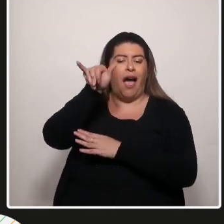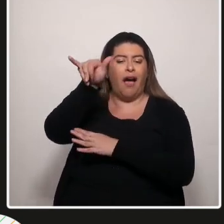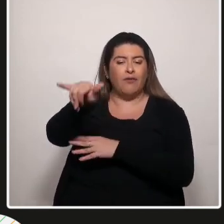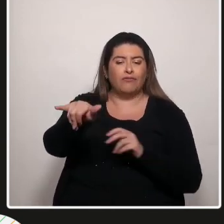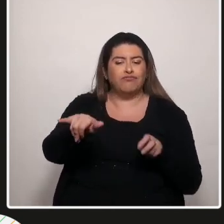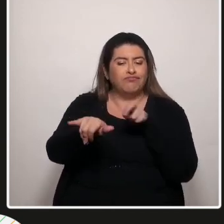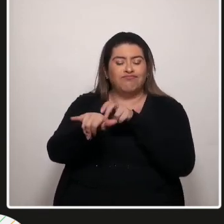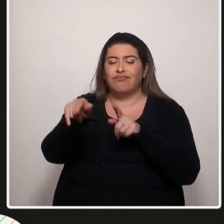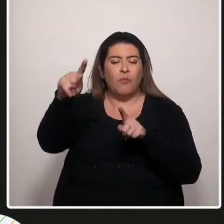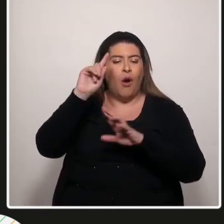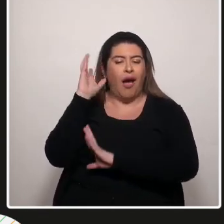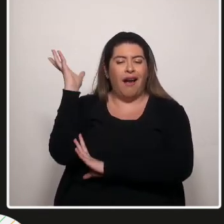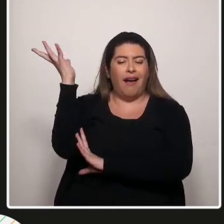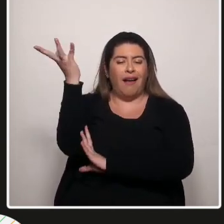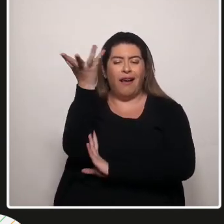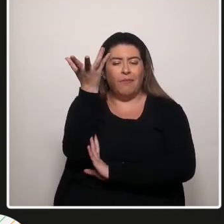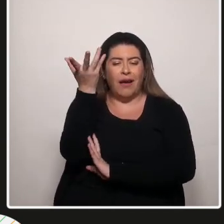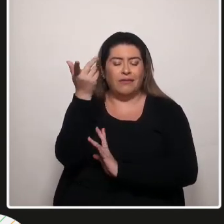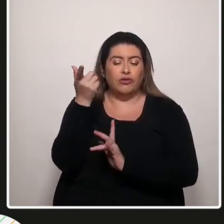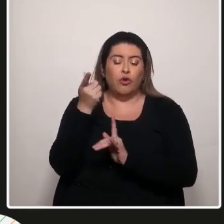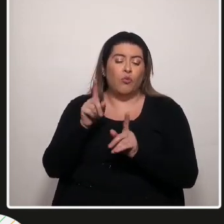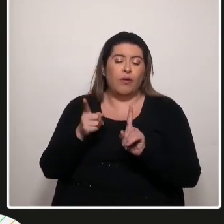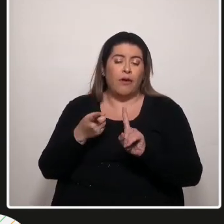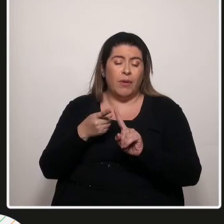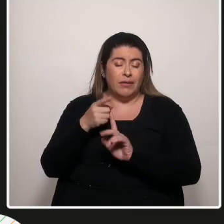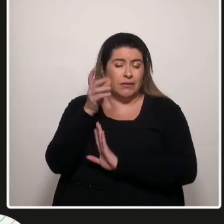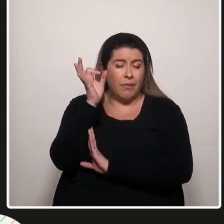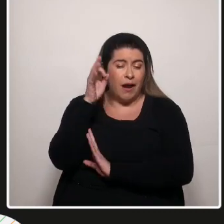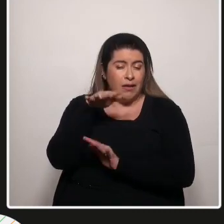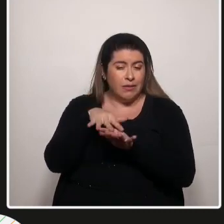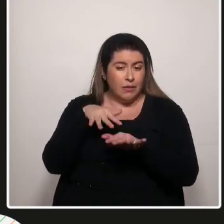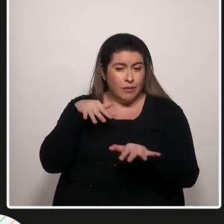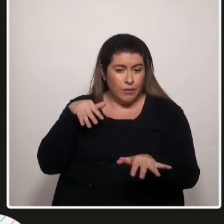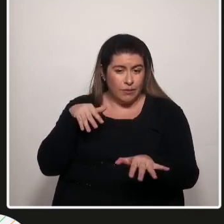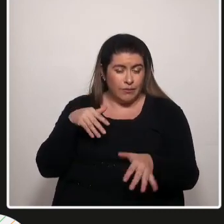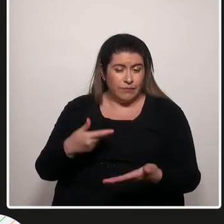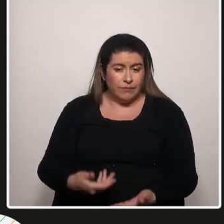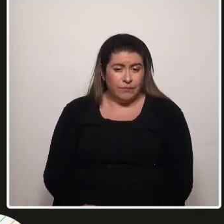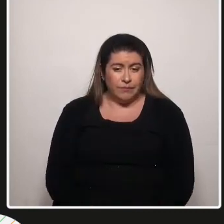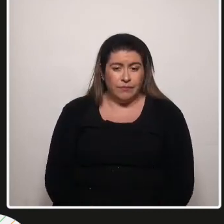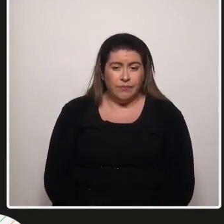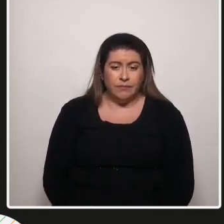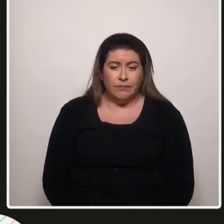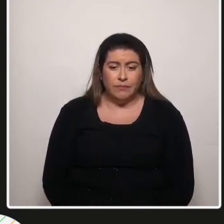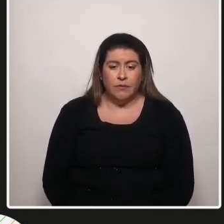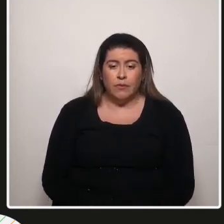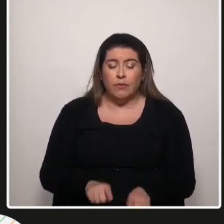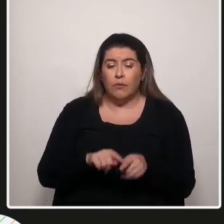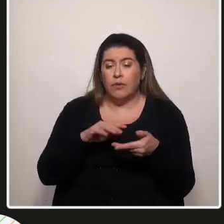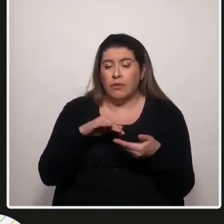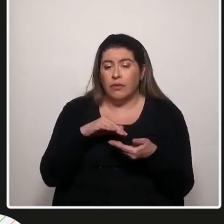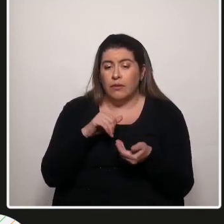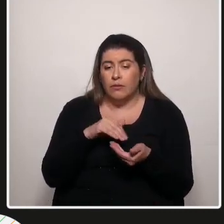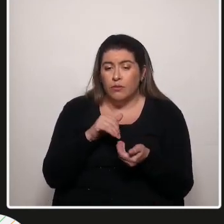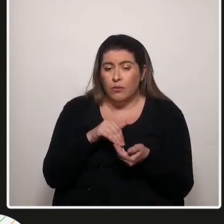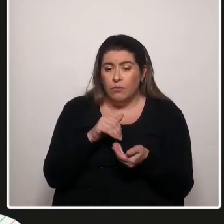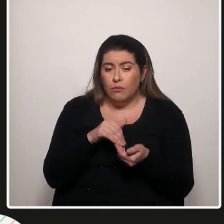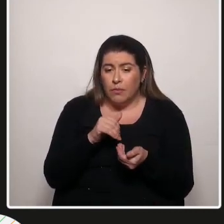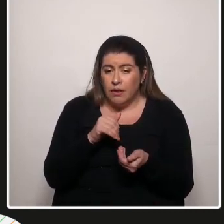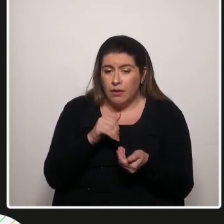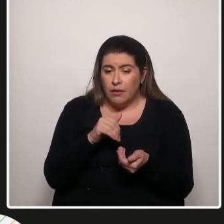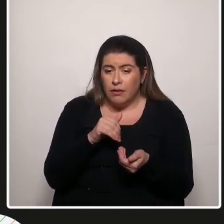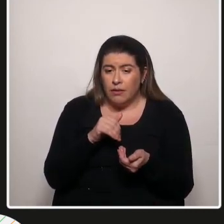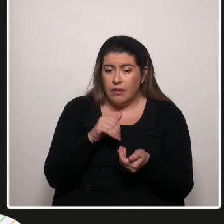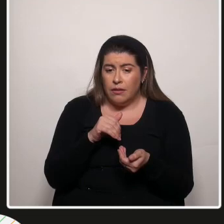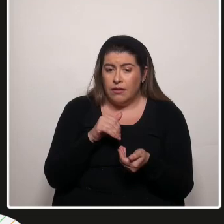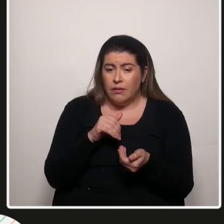a esta sesión. Está Ricardo Montero, también ahí